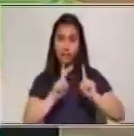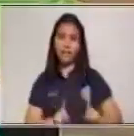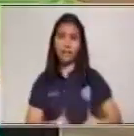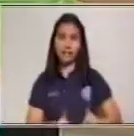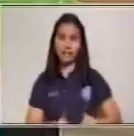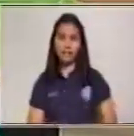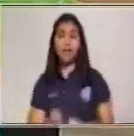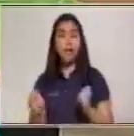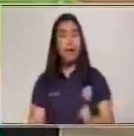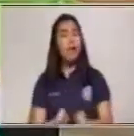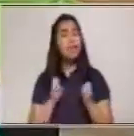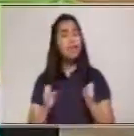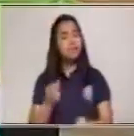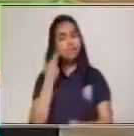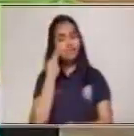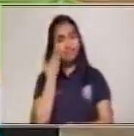entonces